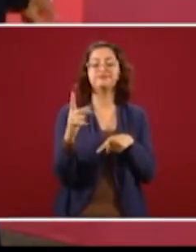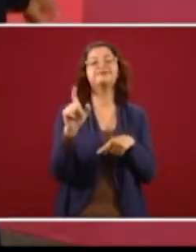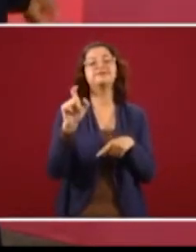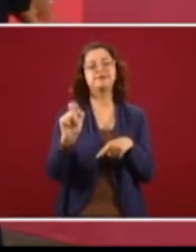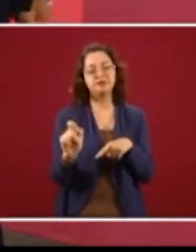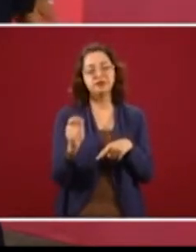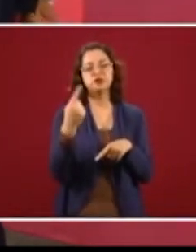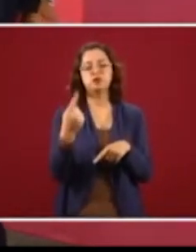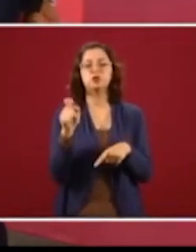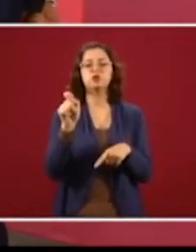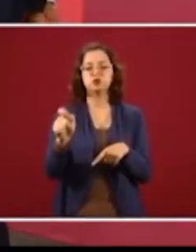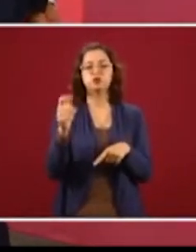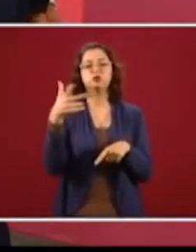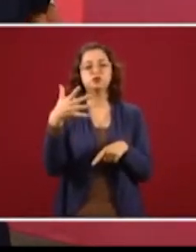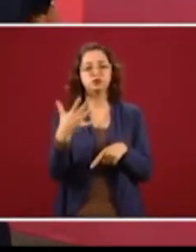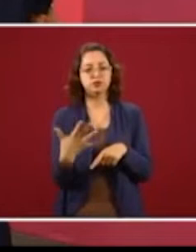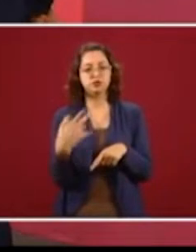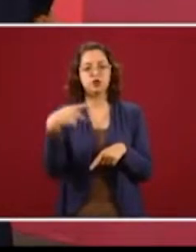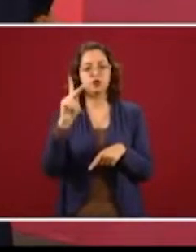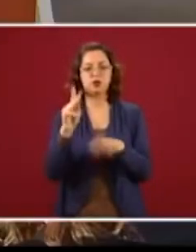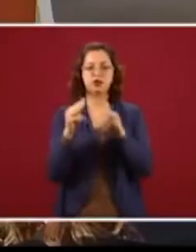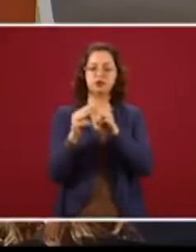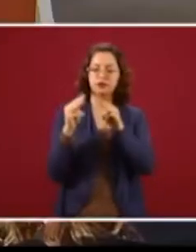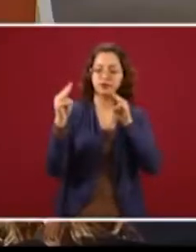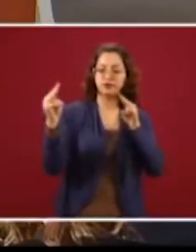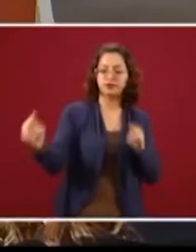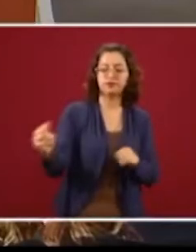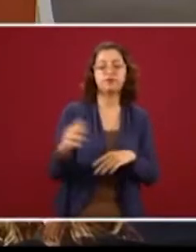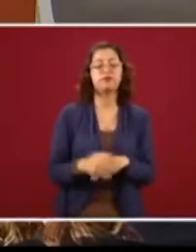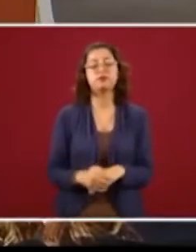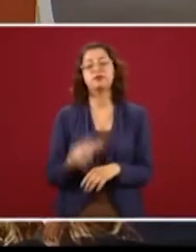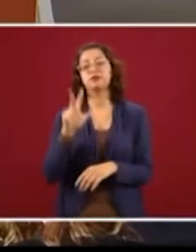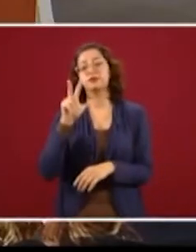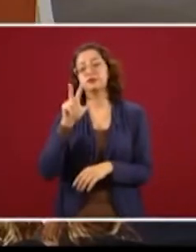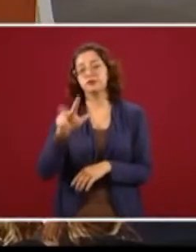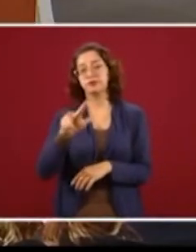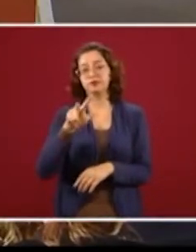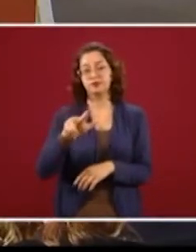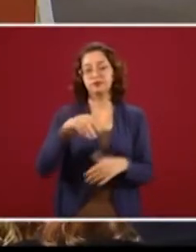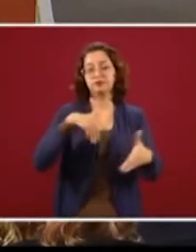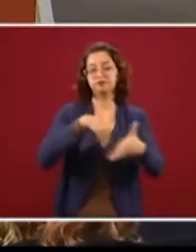21.5 kilómetros, tiene 18 estaciones y